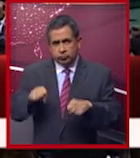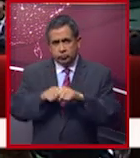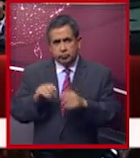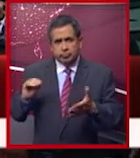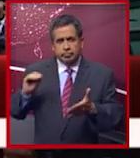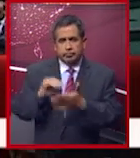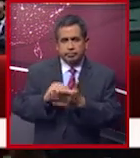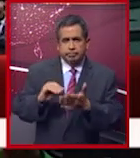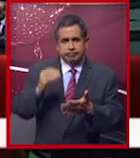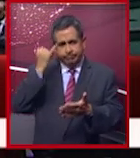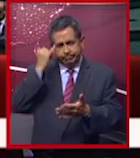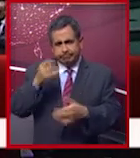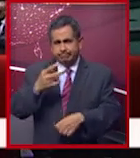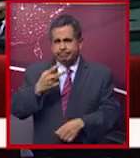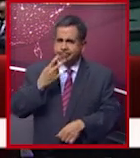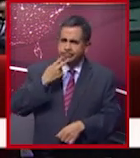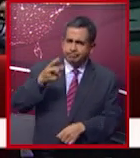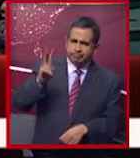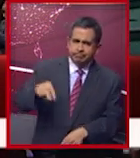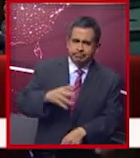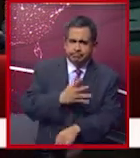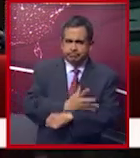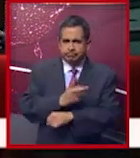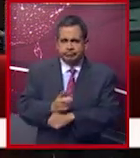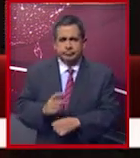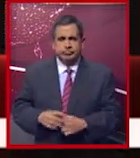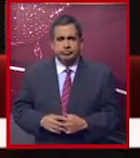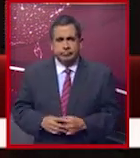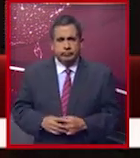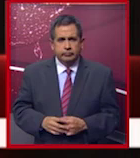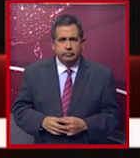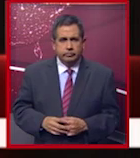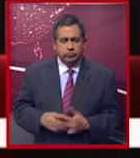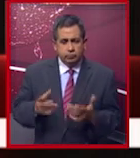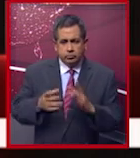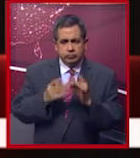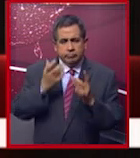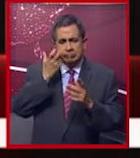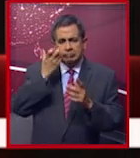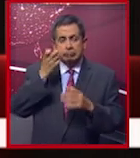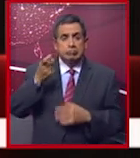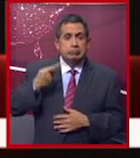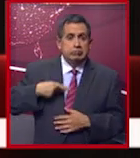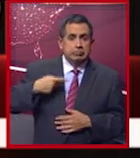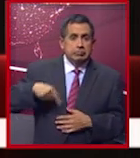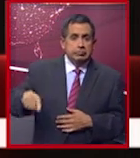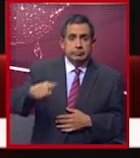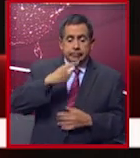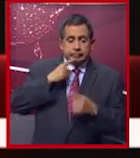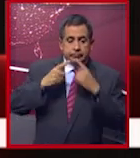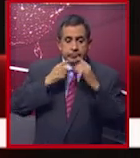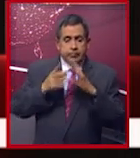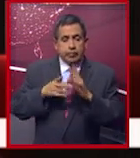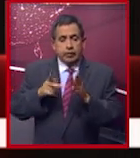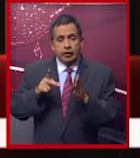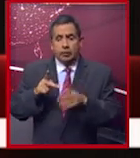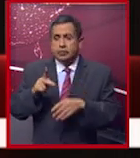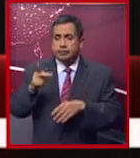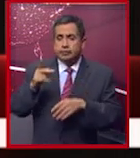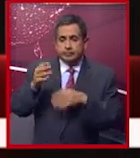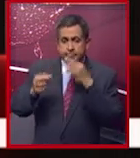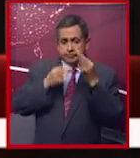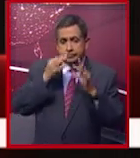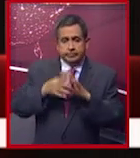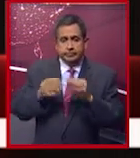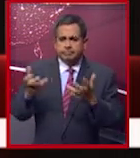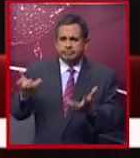Social el principio de veracidad. Con el permiso de la presidencia. Es ocioso pretender que las autoridades publiquen y anuncien lo que